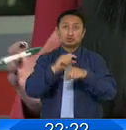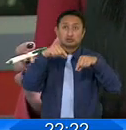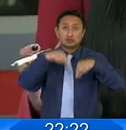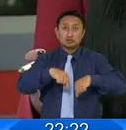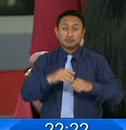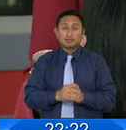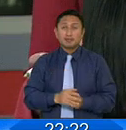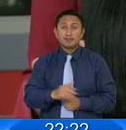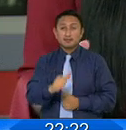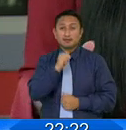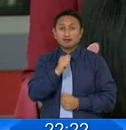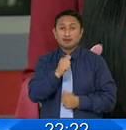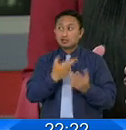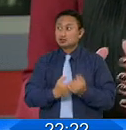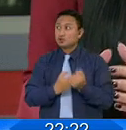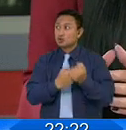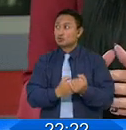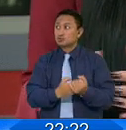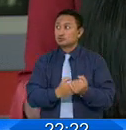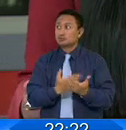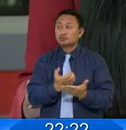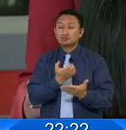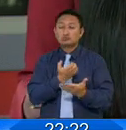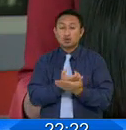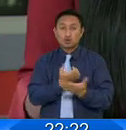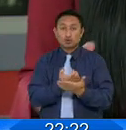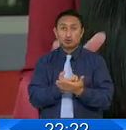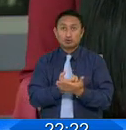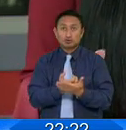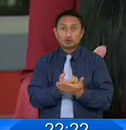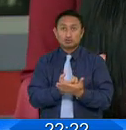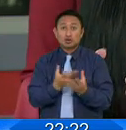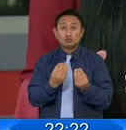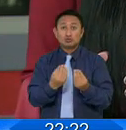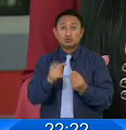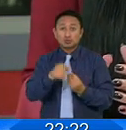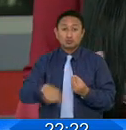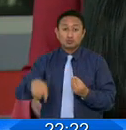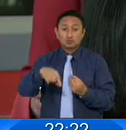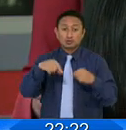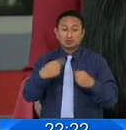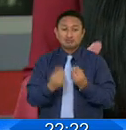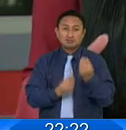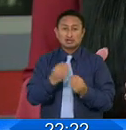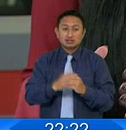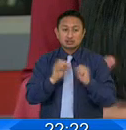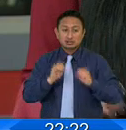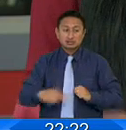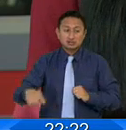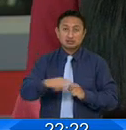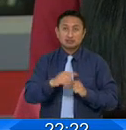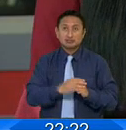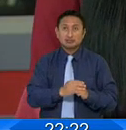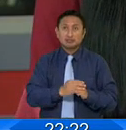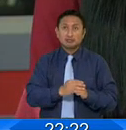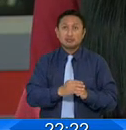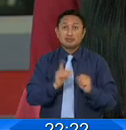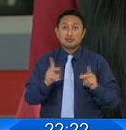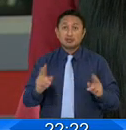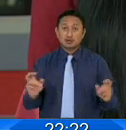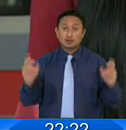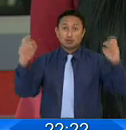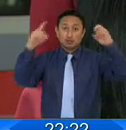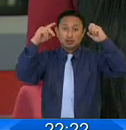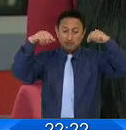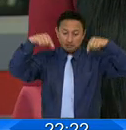falta de recursos económicos, decenas de ellos ocupan los bajos de los pasos a